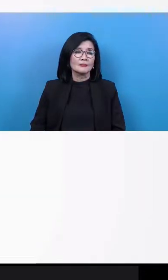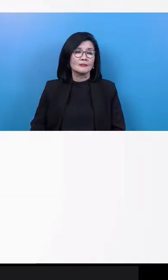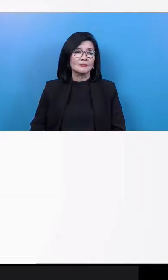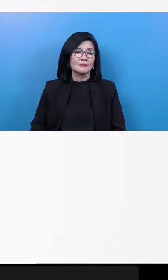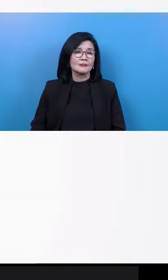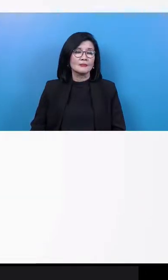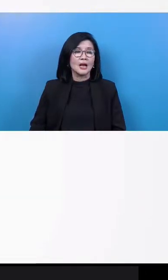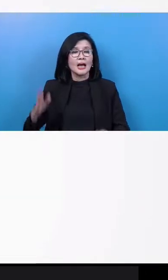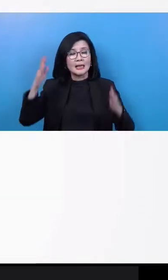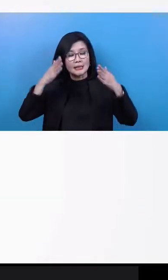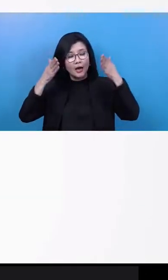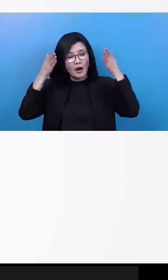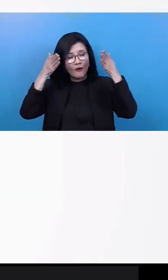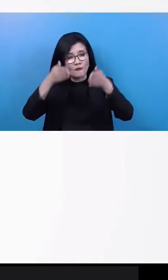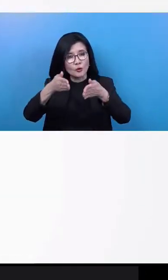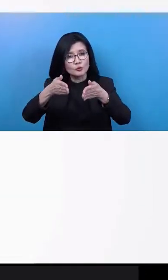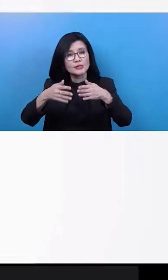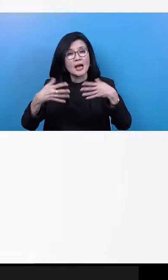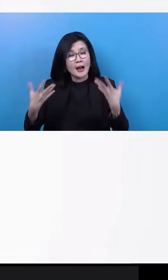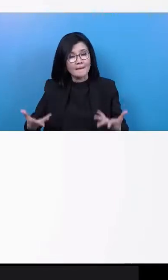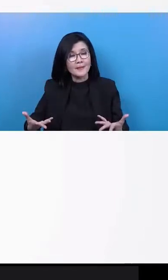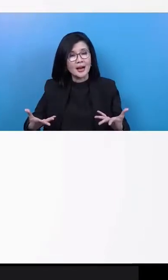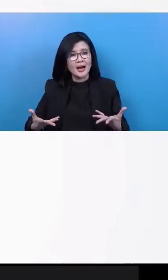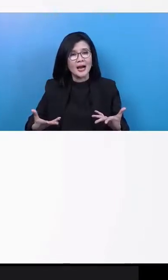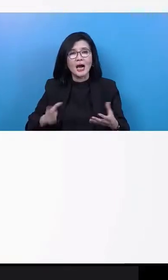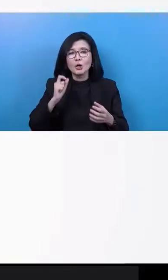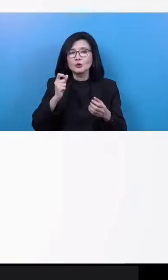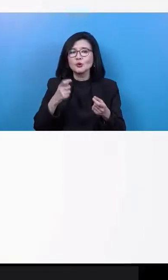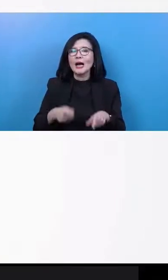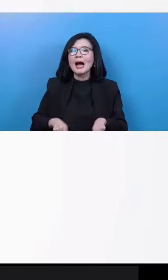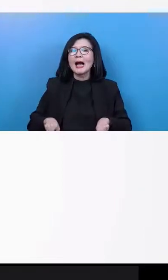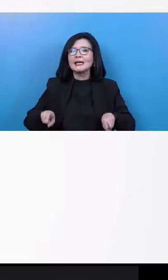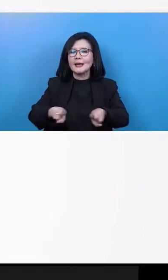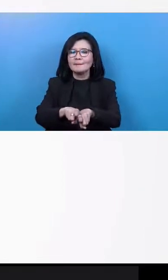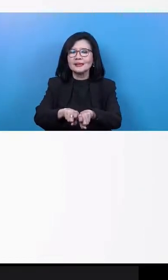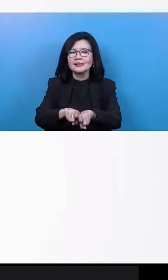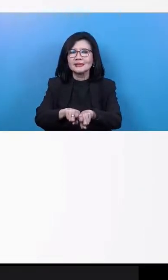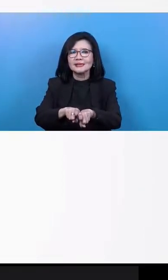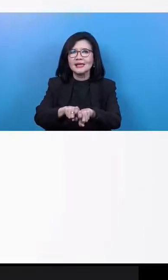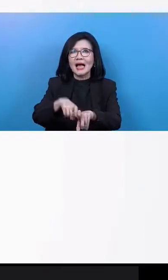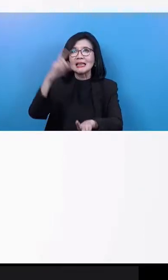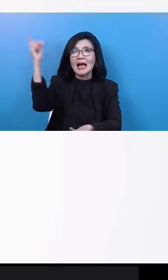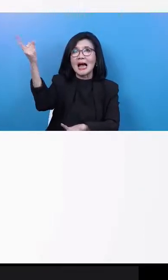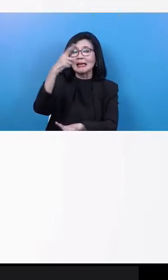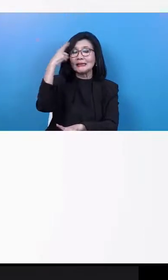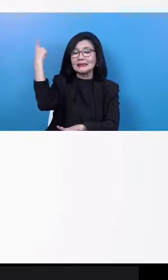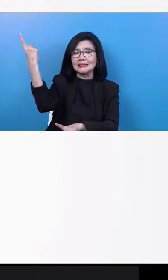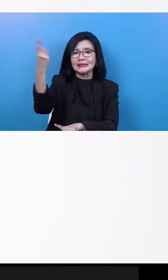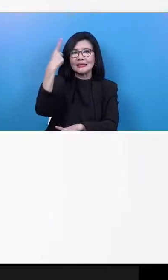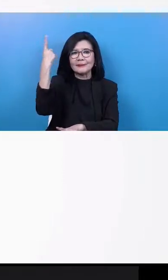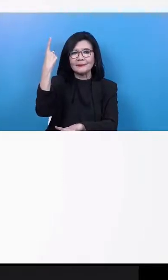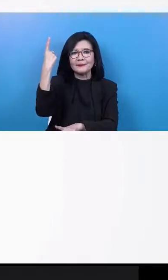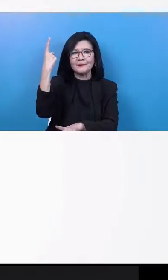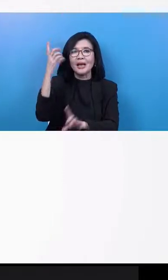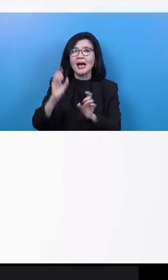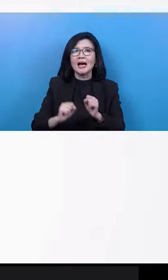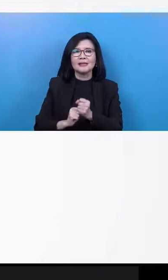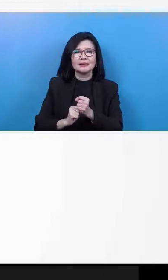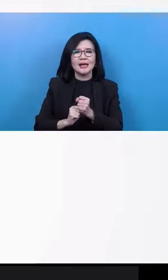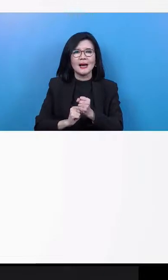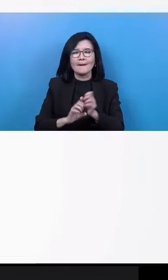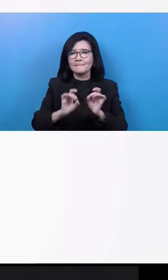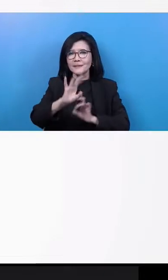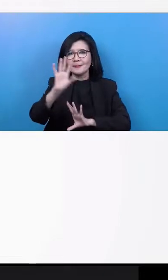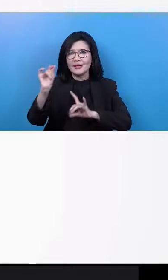al cambio climático. Coordinamos las actividades con los entes rectores de gestión integral de riesgo y